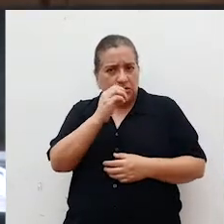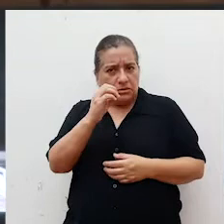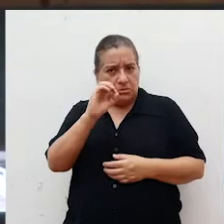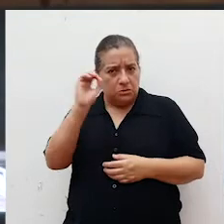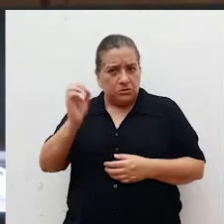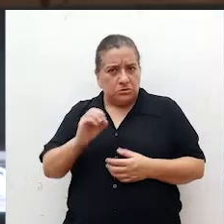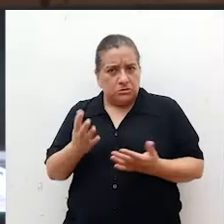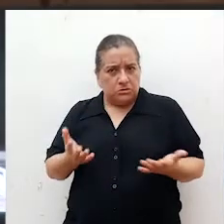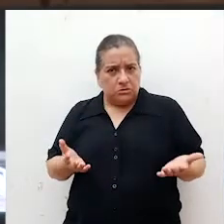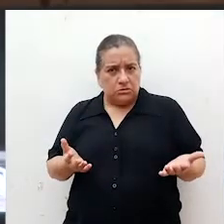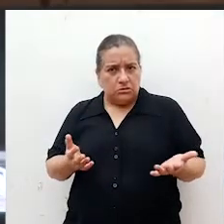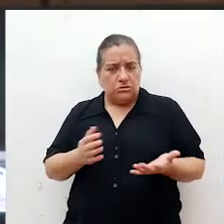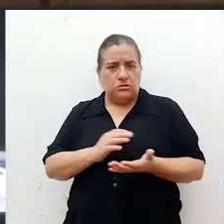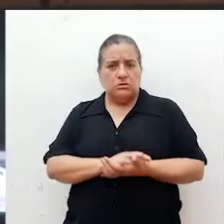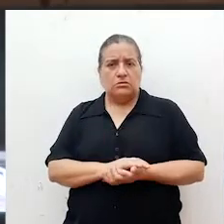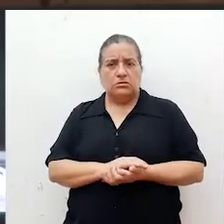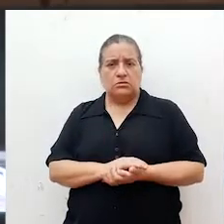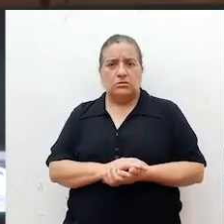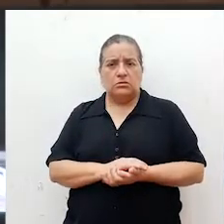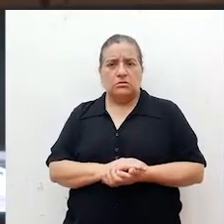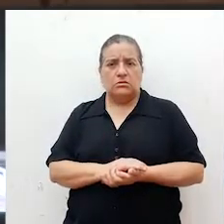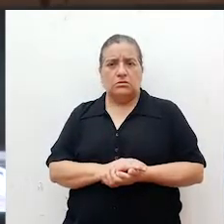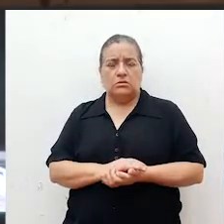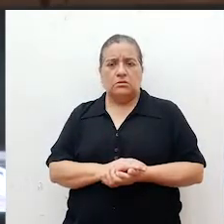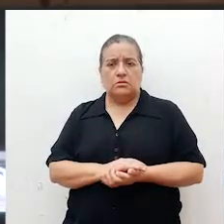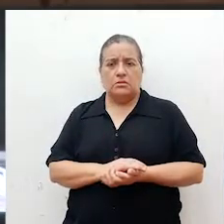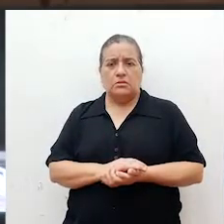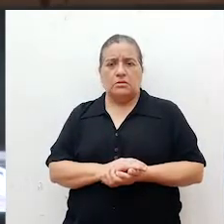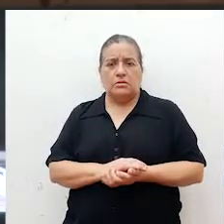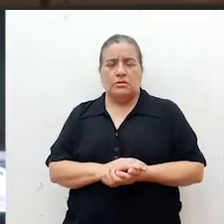100%? Dime cuál es el 100%.